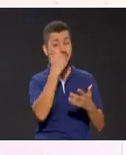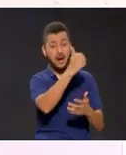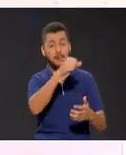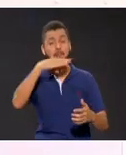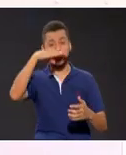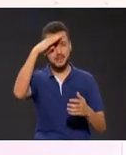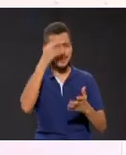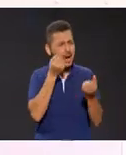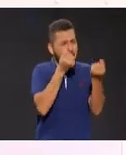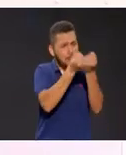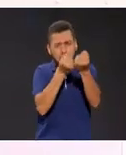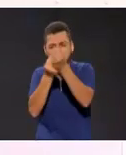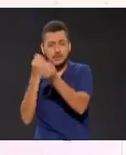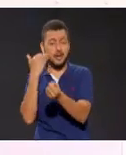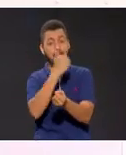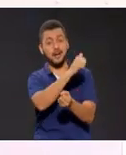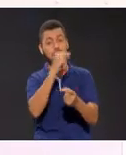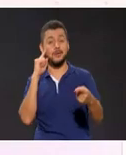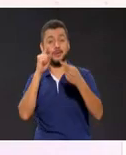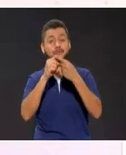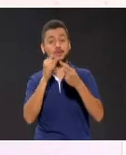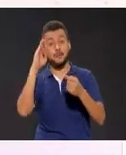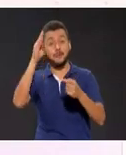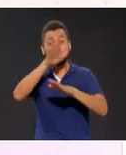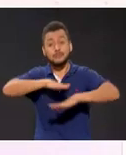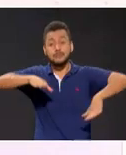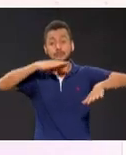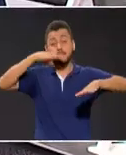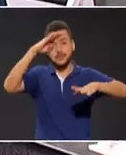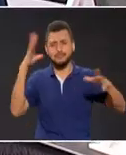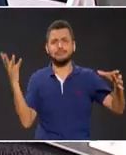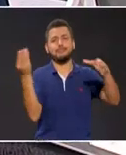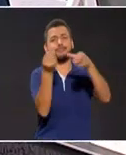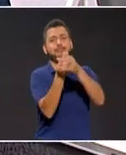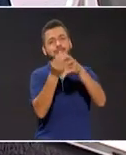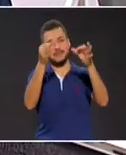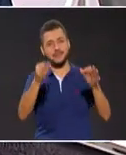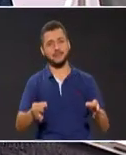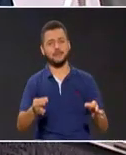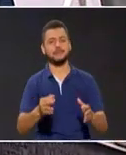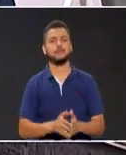que viene para esta ciudad y es una ciudad incluyente. Muy bien, son las